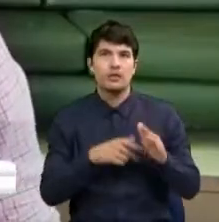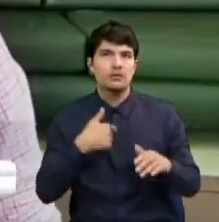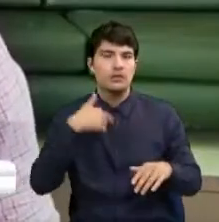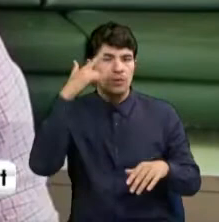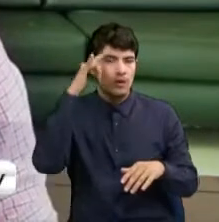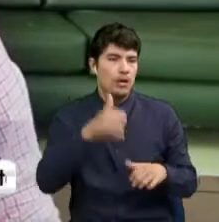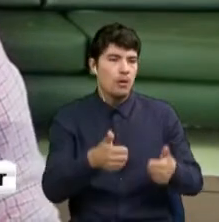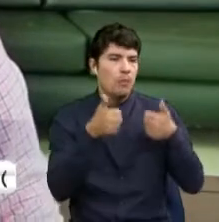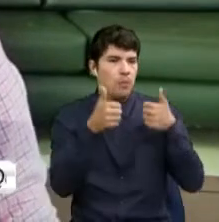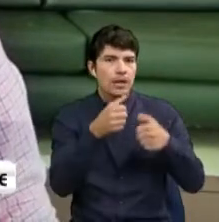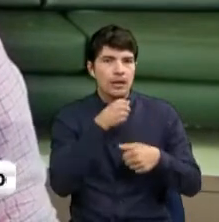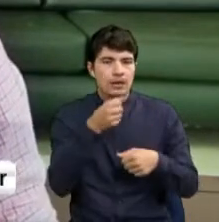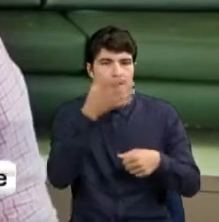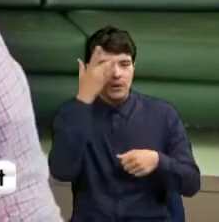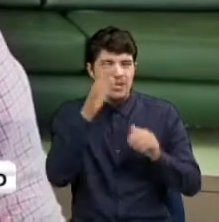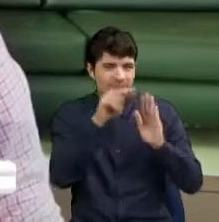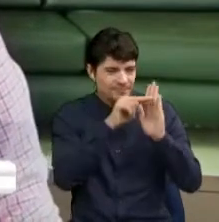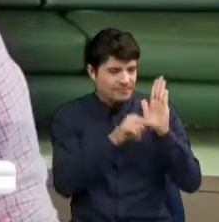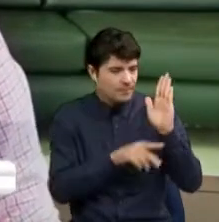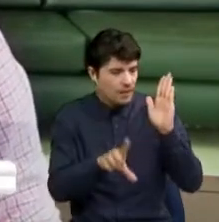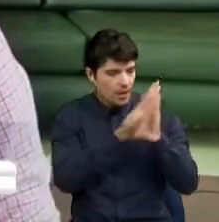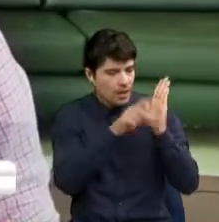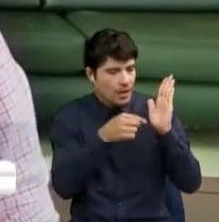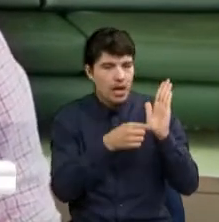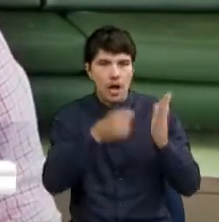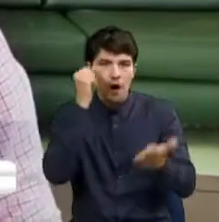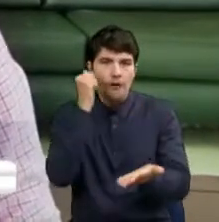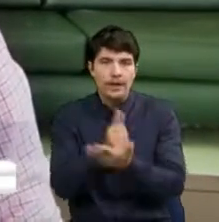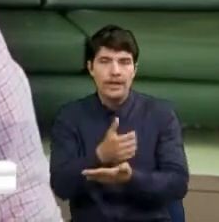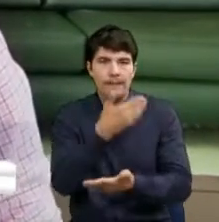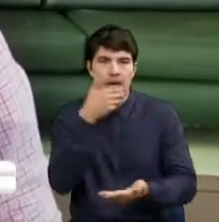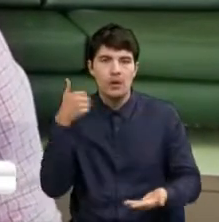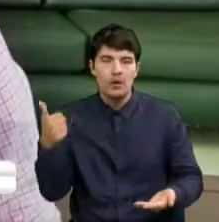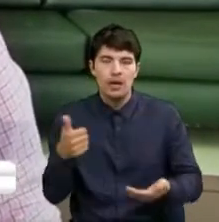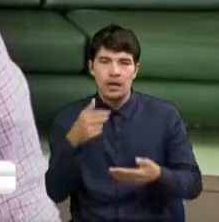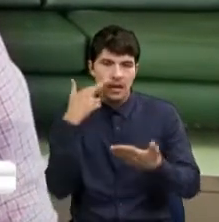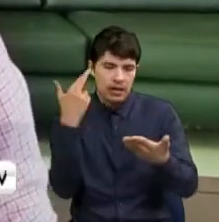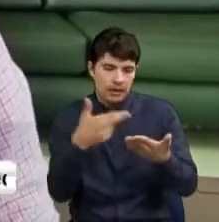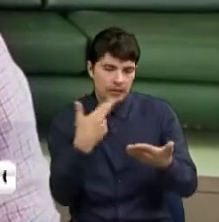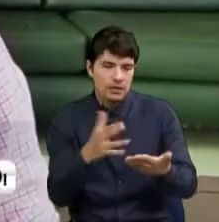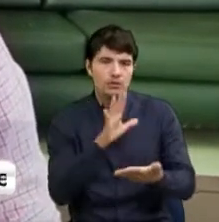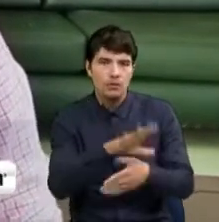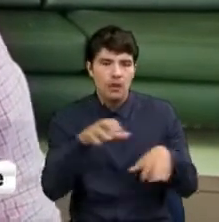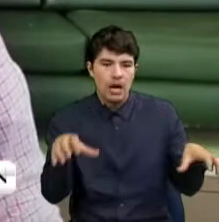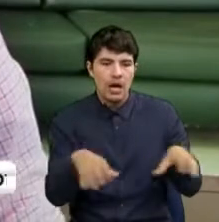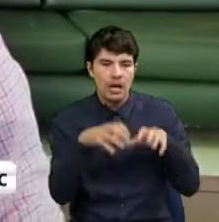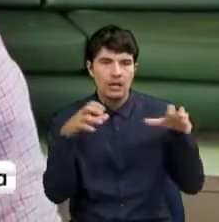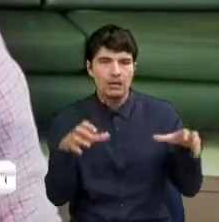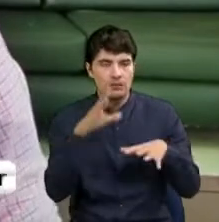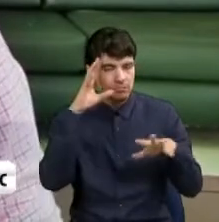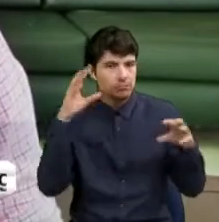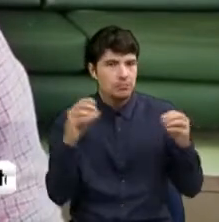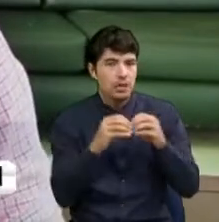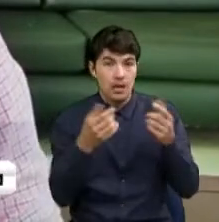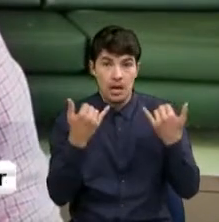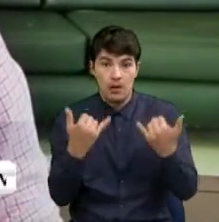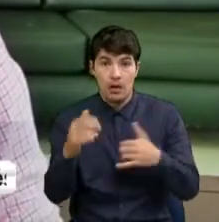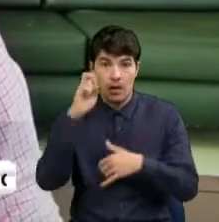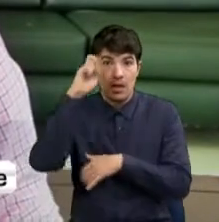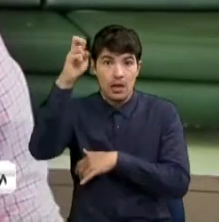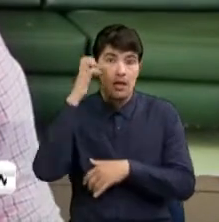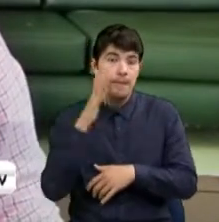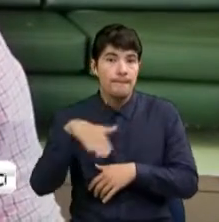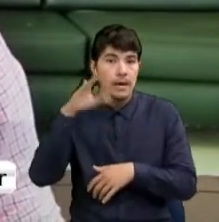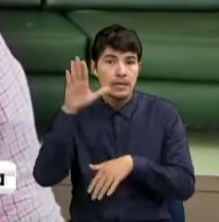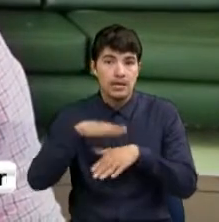buena noticia porque los ítems en la ley obligan al mejoramiento y a la revisión de las actuales concesiones y en Norte de Santander, sobre todo en